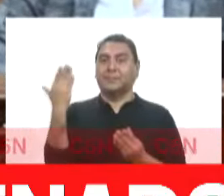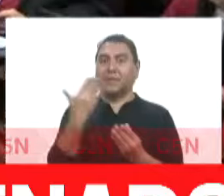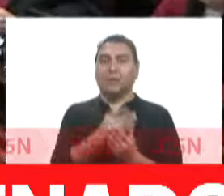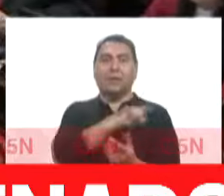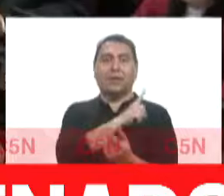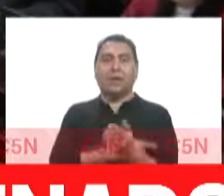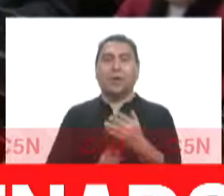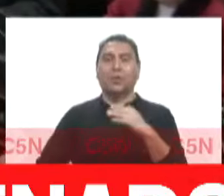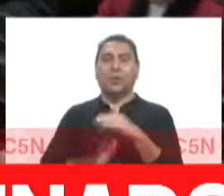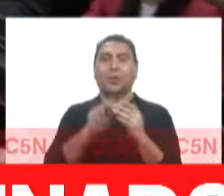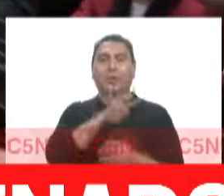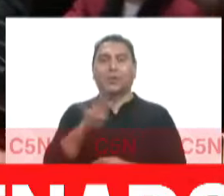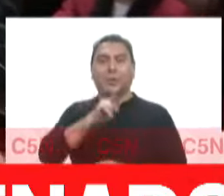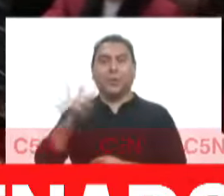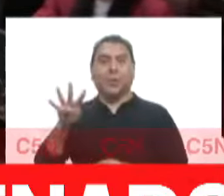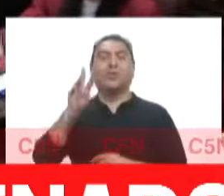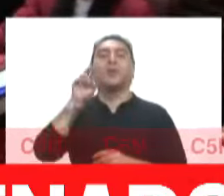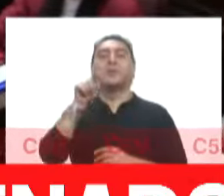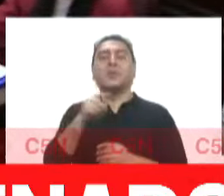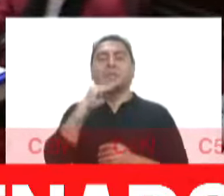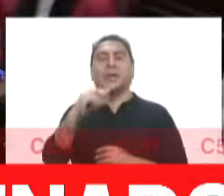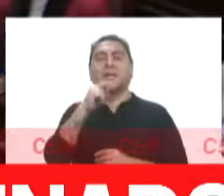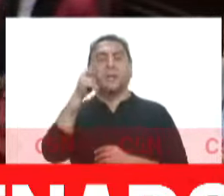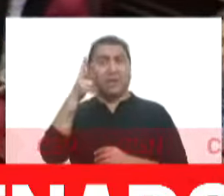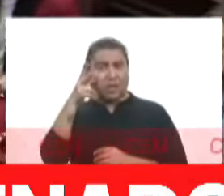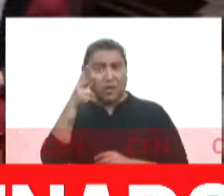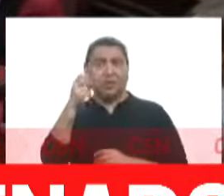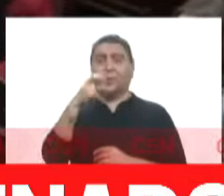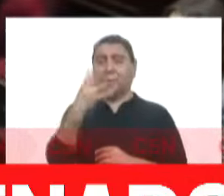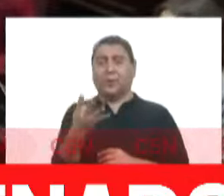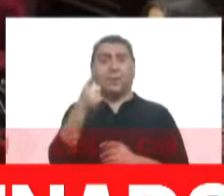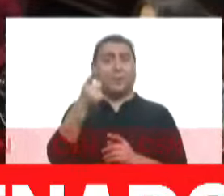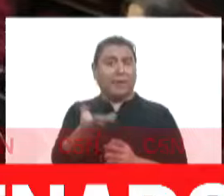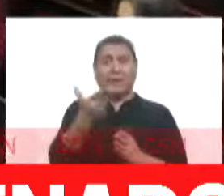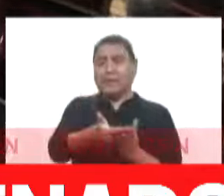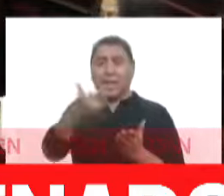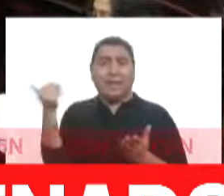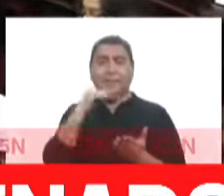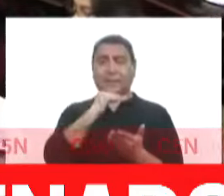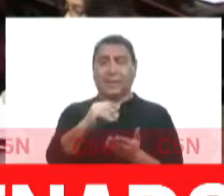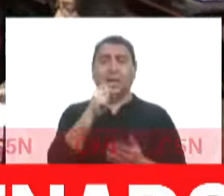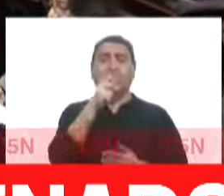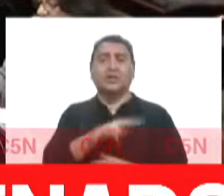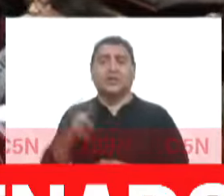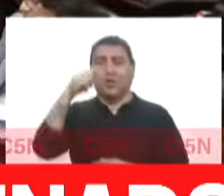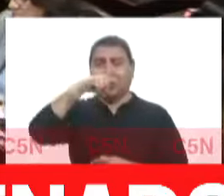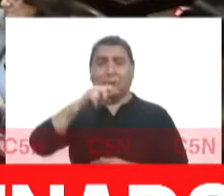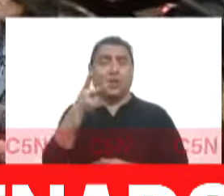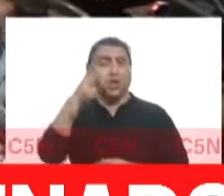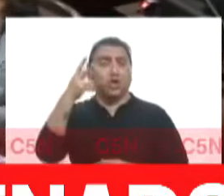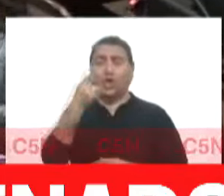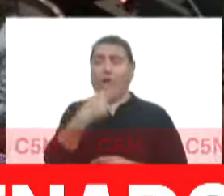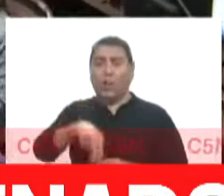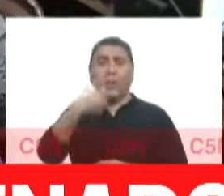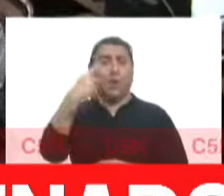Ejecutivo 4424, mensaje número 3824, que solicita el retiro del mensaje número 207 del 28 de noviembre de